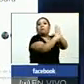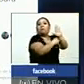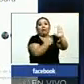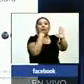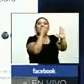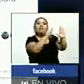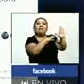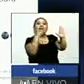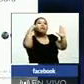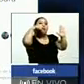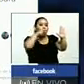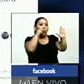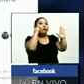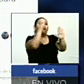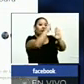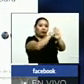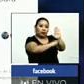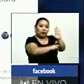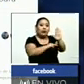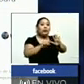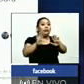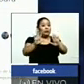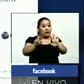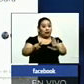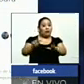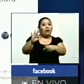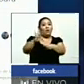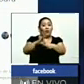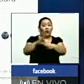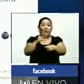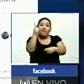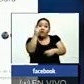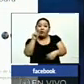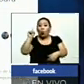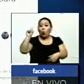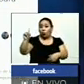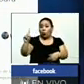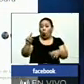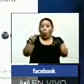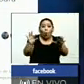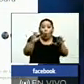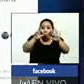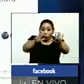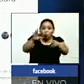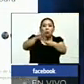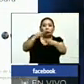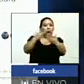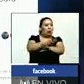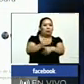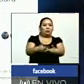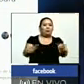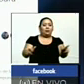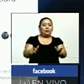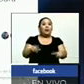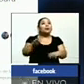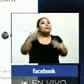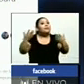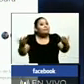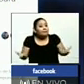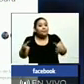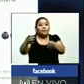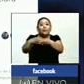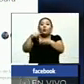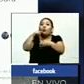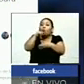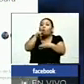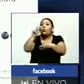del presidente, ahora tiene entonces estos 7 votos y le falta uno para que su caso quede impune. Y, por cierto, el